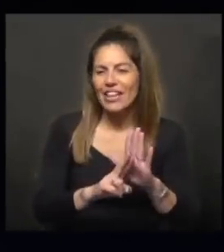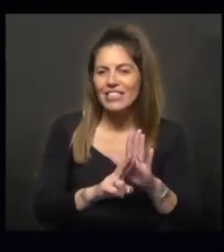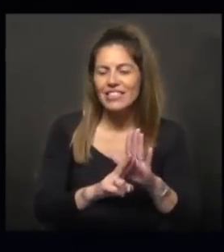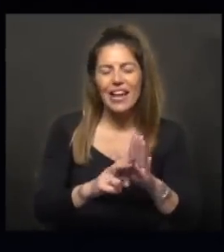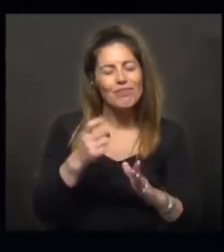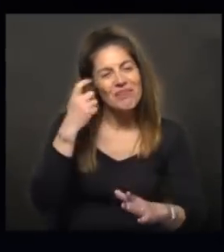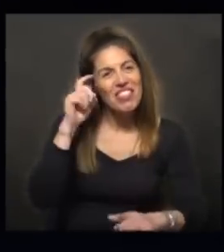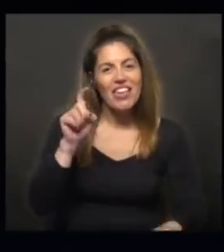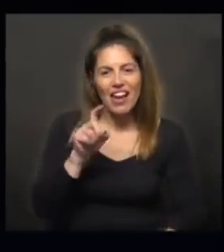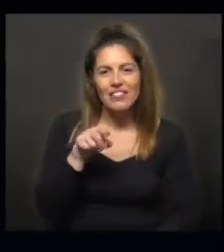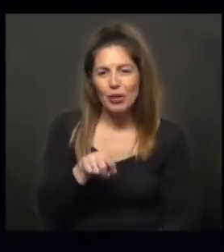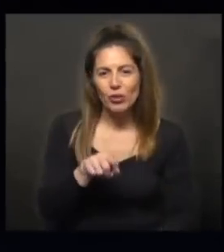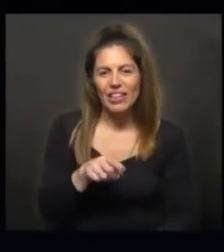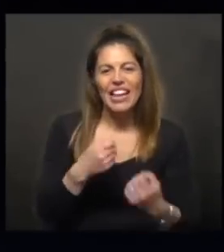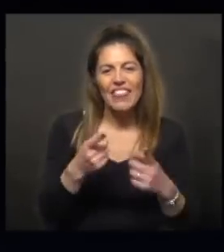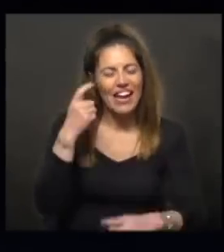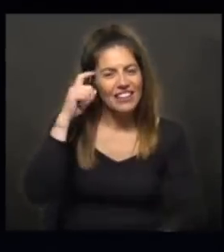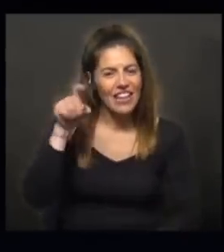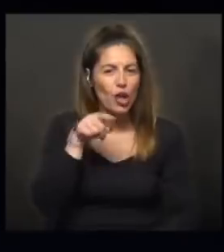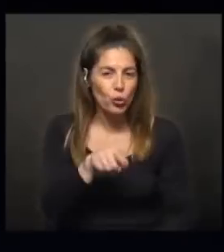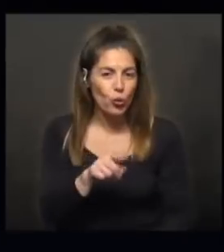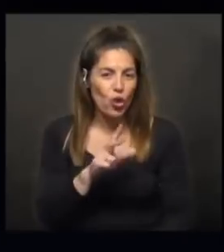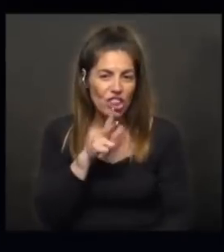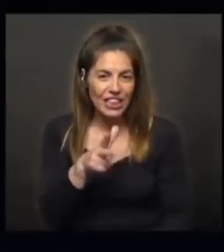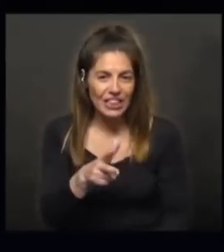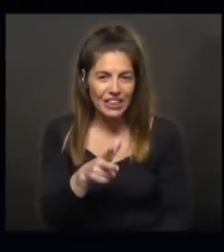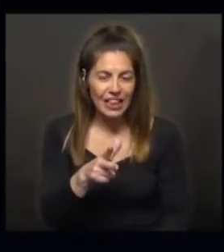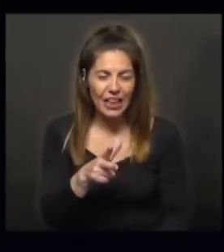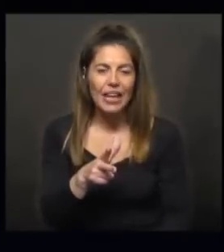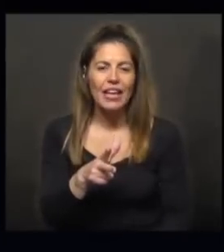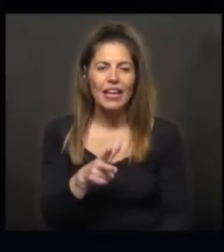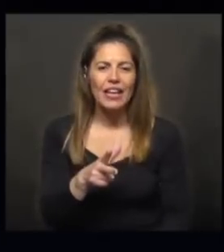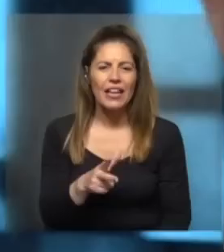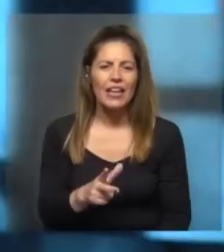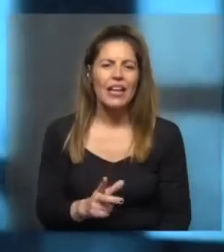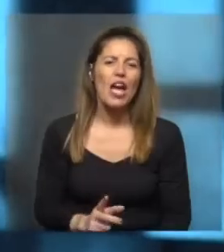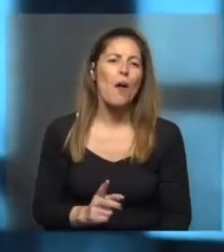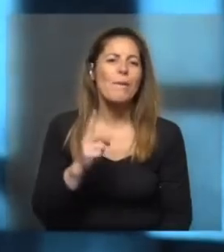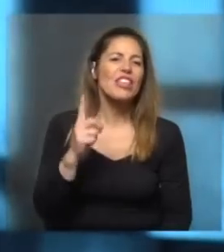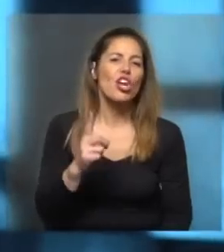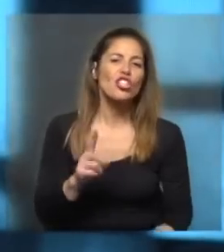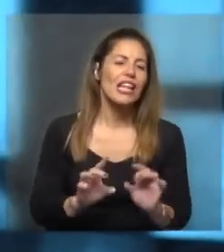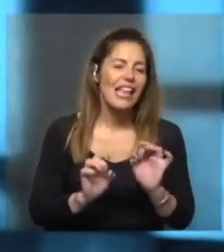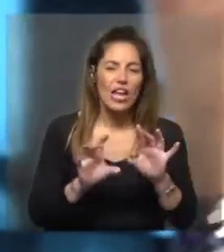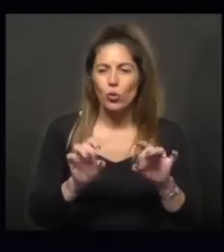inspiración tú nos dijiste Mi Dios en la naturaleza